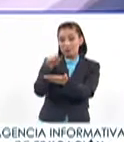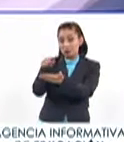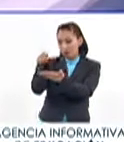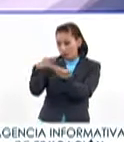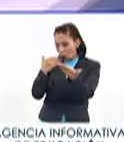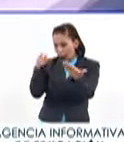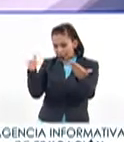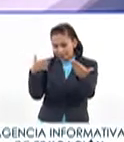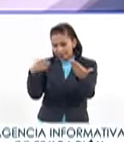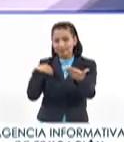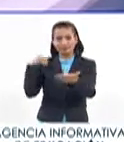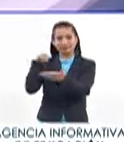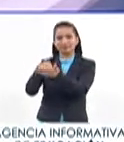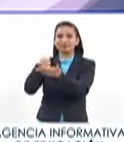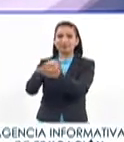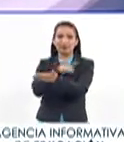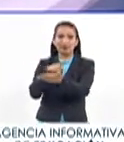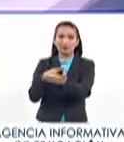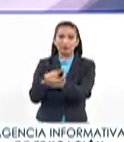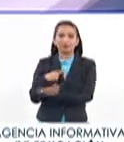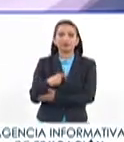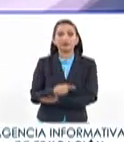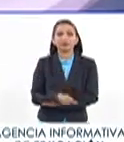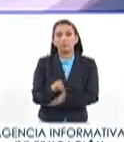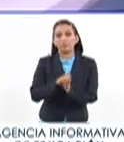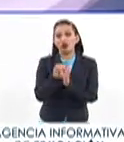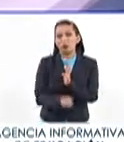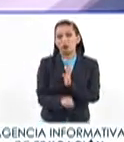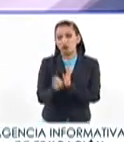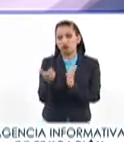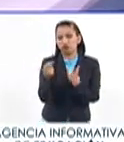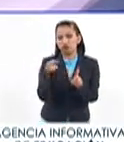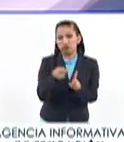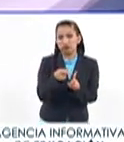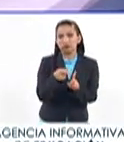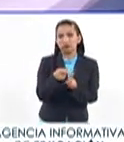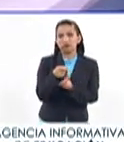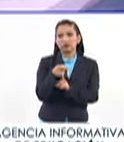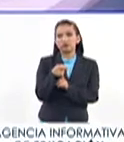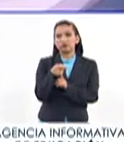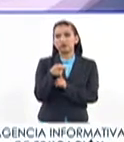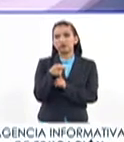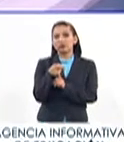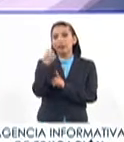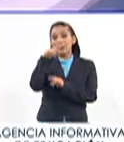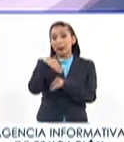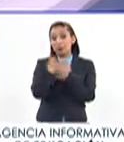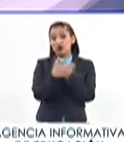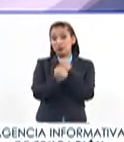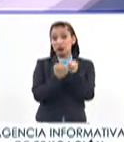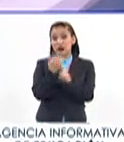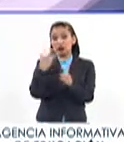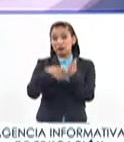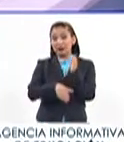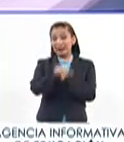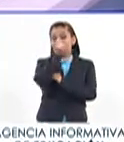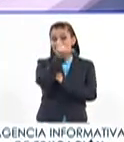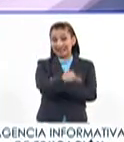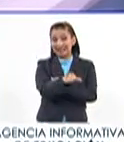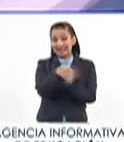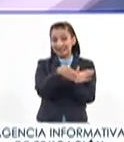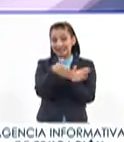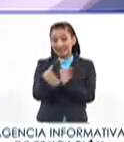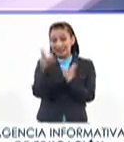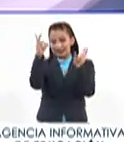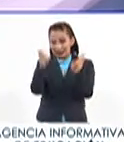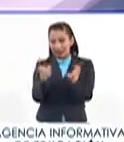se ajusten. Por ejemplo, un ejemplo muy concreto es para el siguiente año, 2016, con